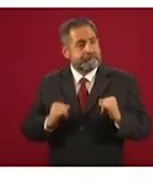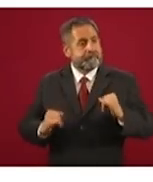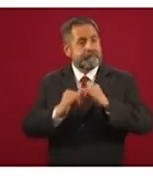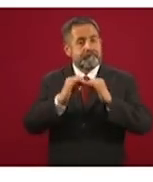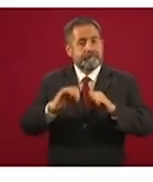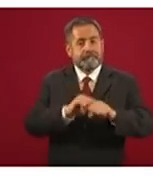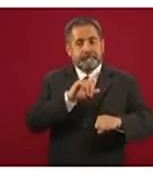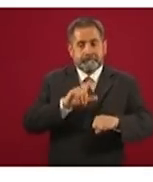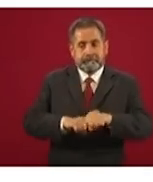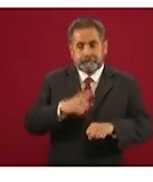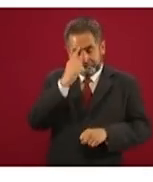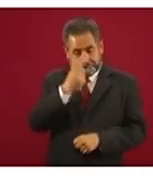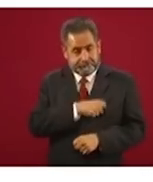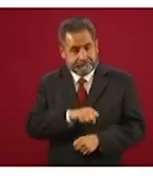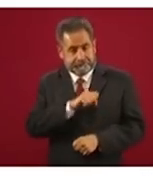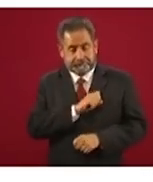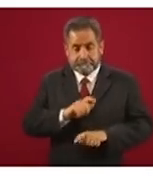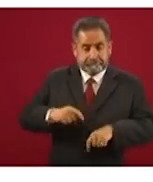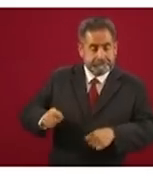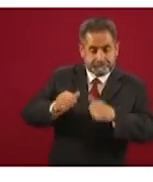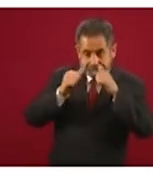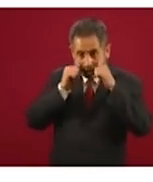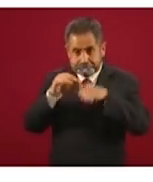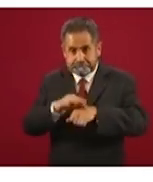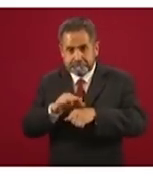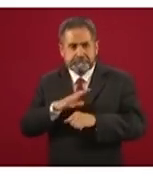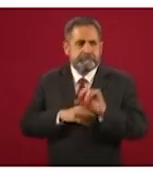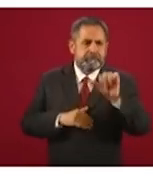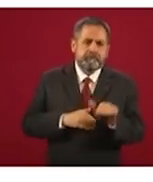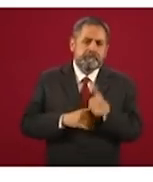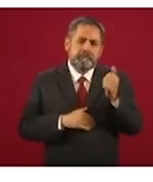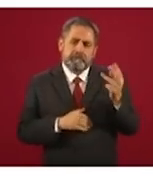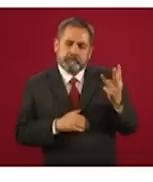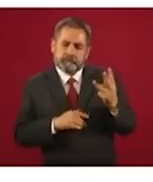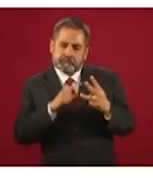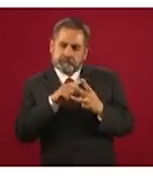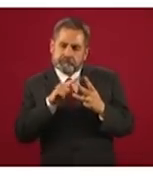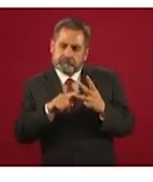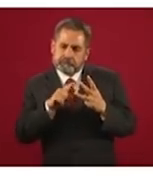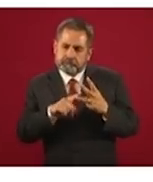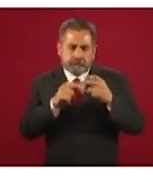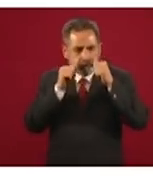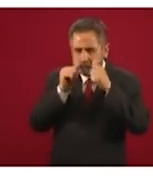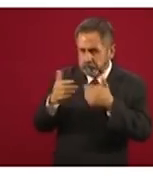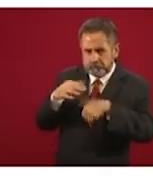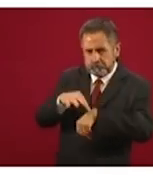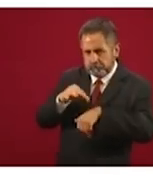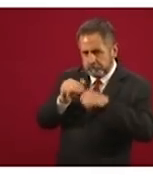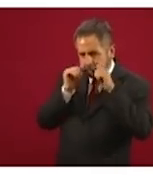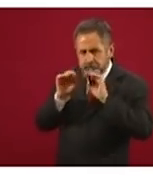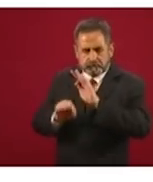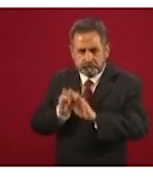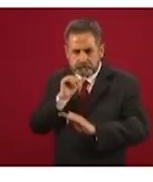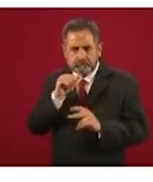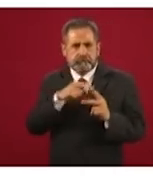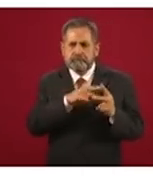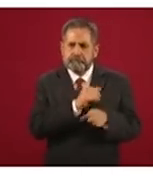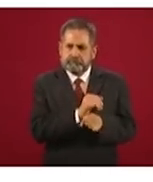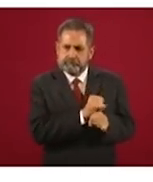salud que proveen atención médica, hay otros tres que son centros de investigación, no dan atención médica,